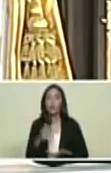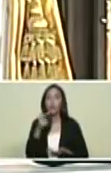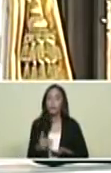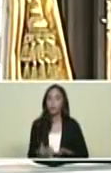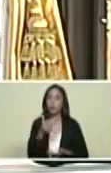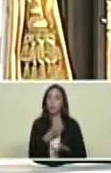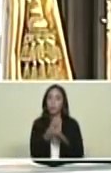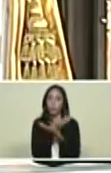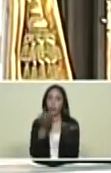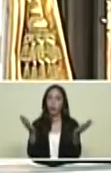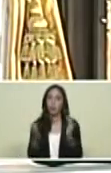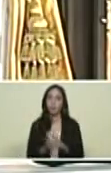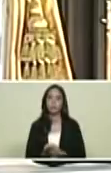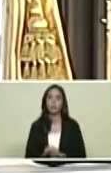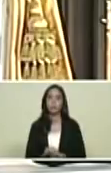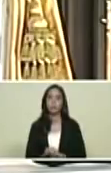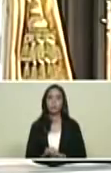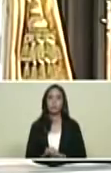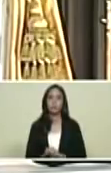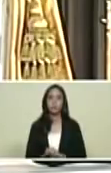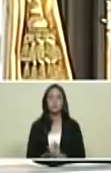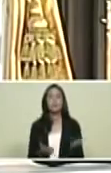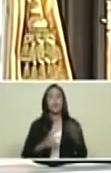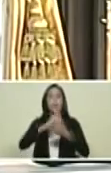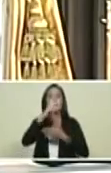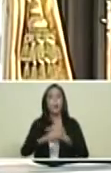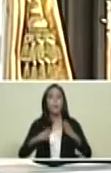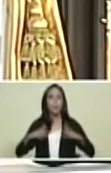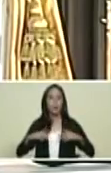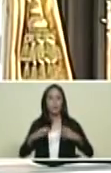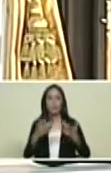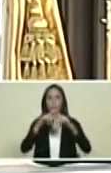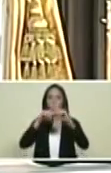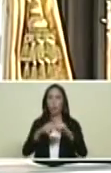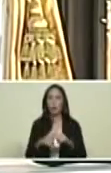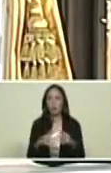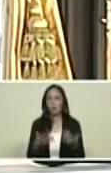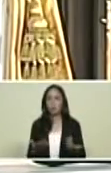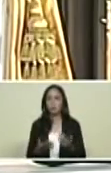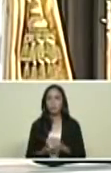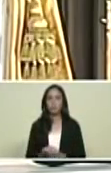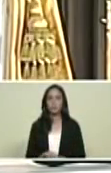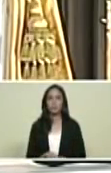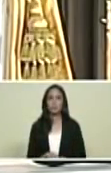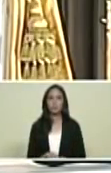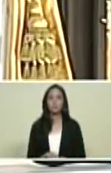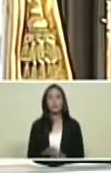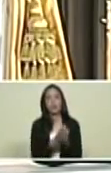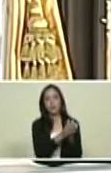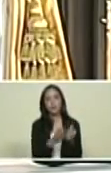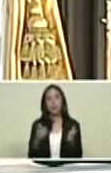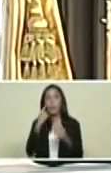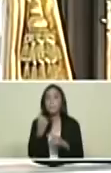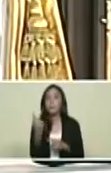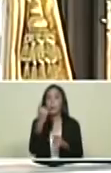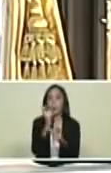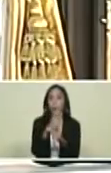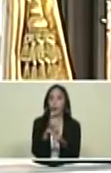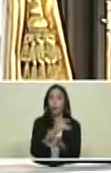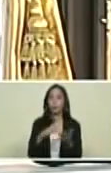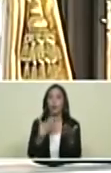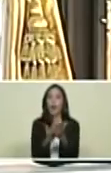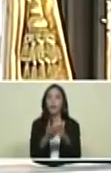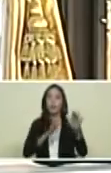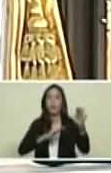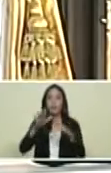nuestros compatriotas. En el plan vacacional, que duró desde el 1 de agosto hasta el 15